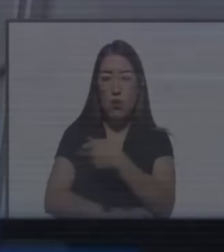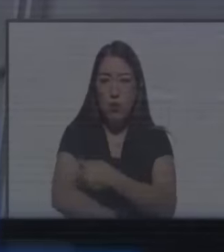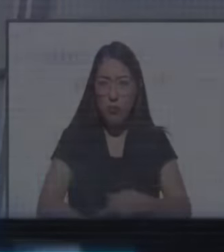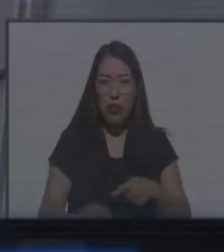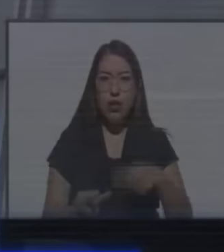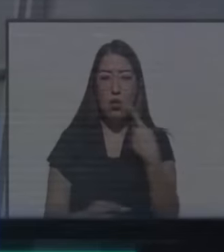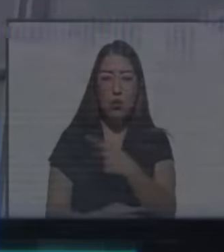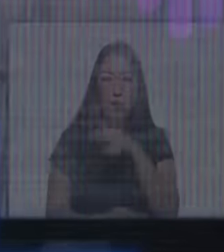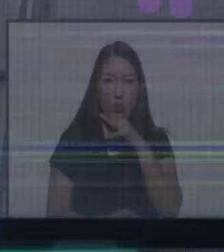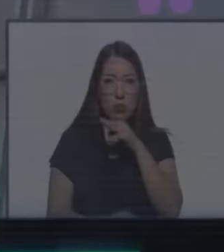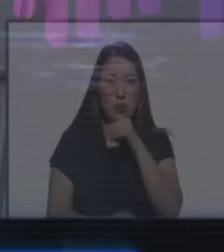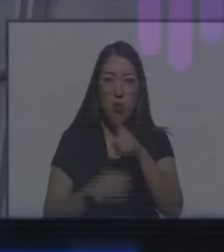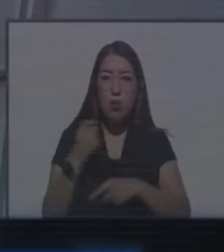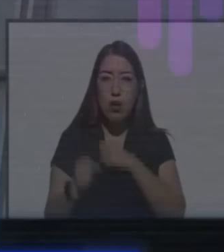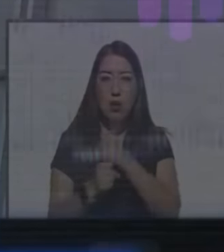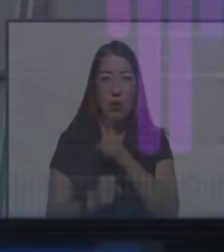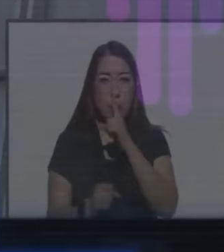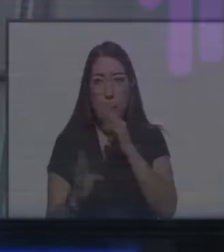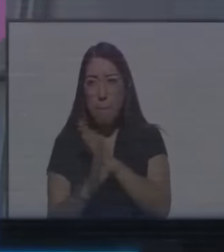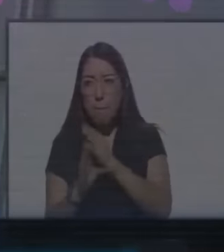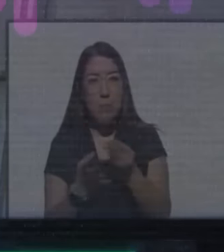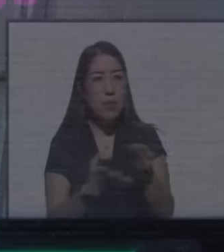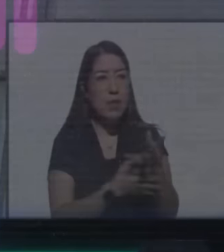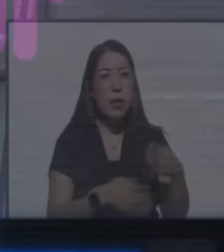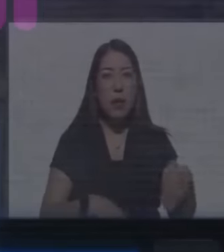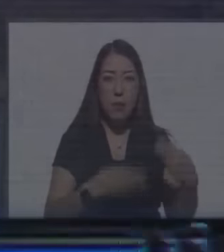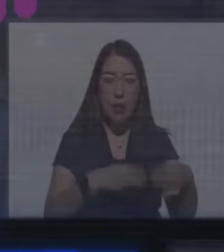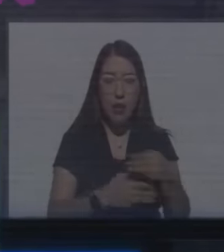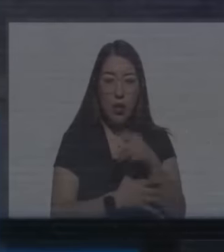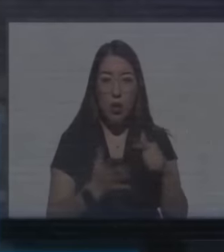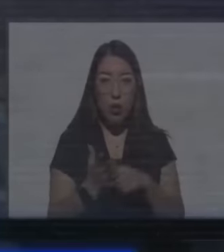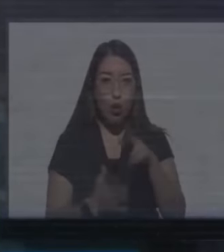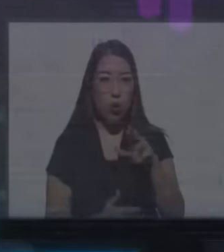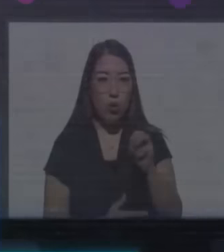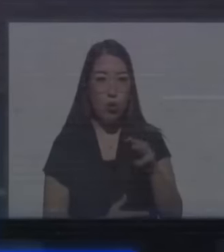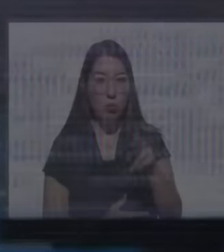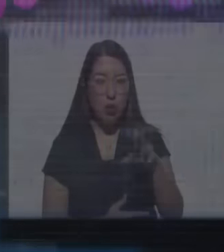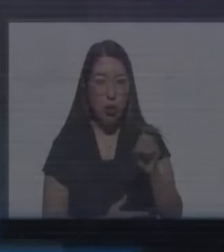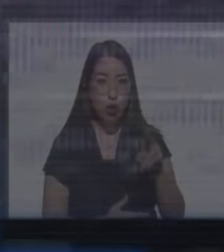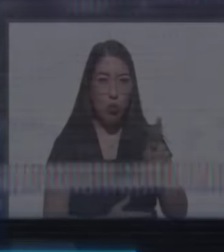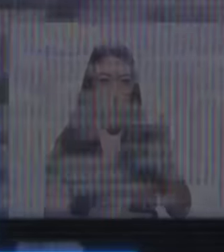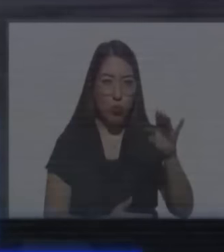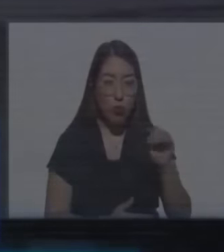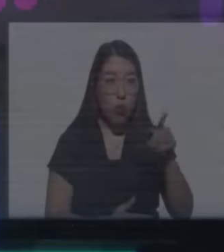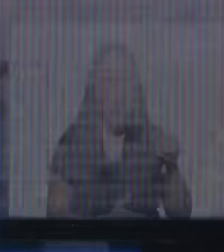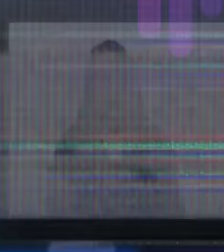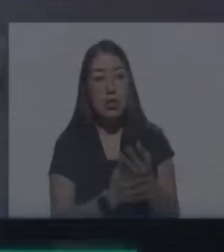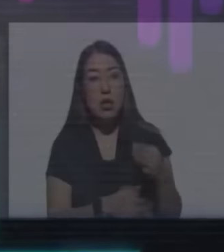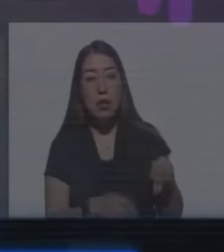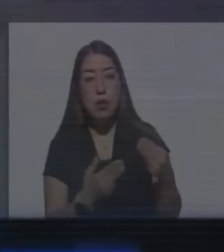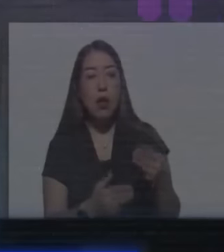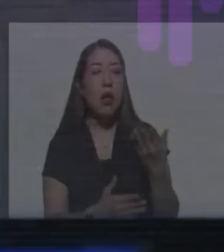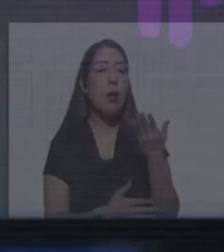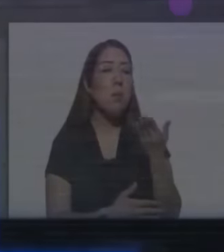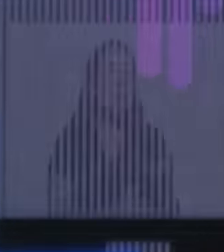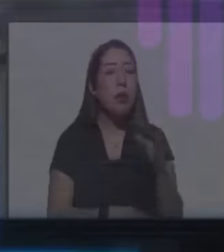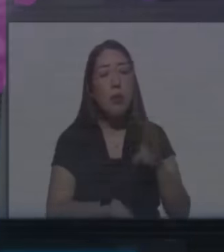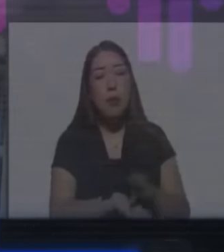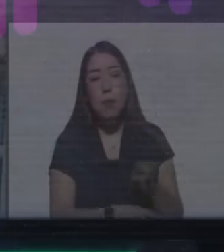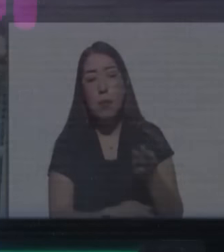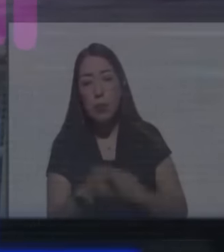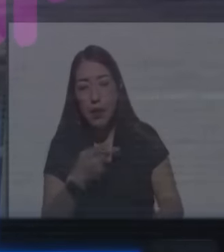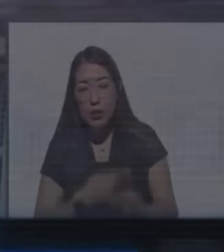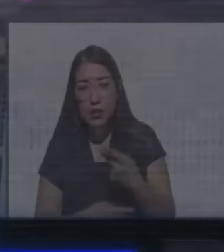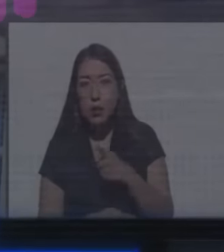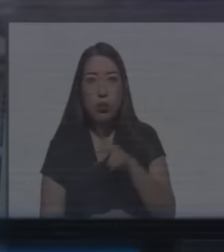tenía, se escondió un año, salía al mercado de la colonia Romero Rubio allá en la Ciudad de México y pedía fiado, no salían,